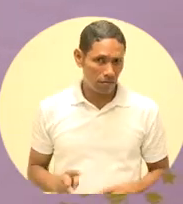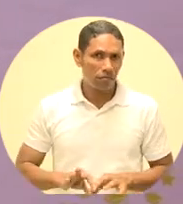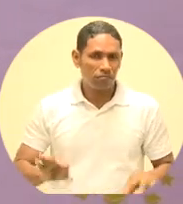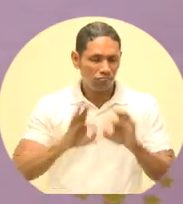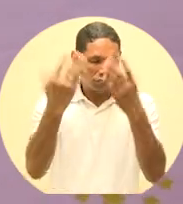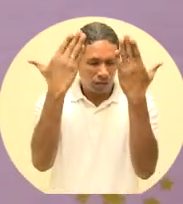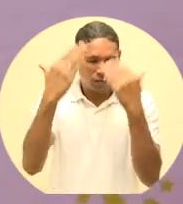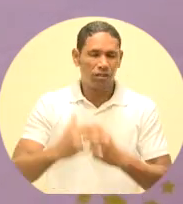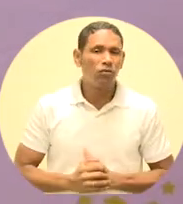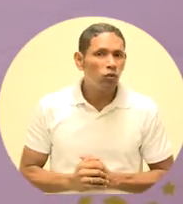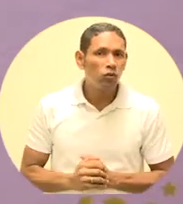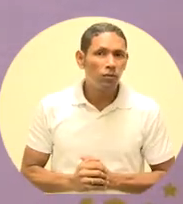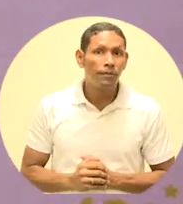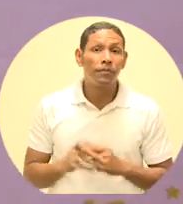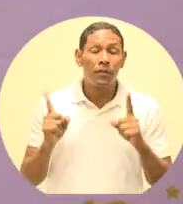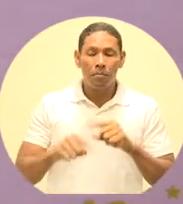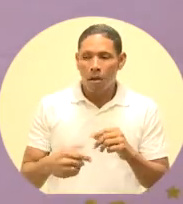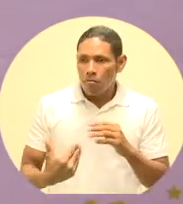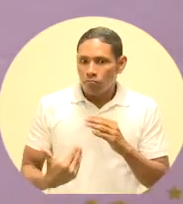a estudiantes que están